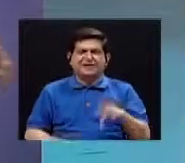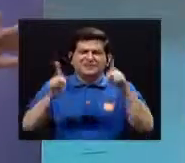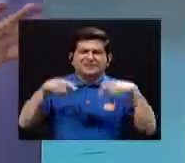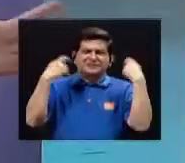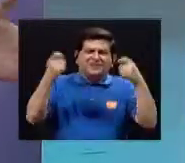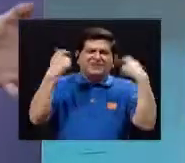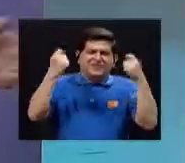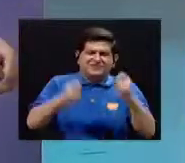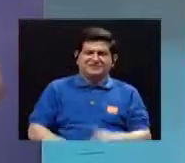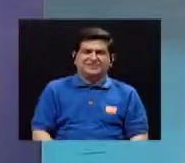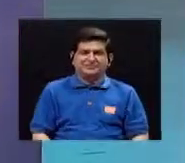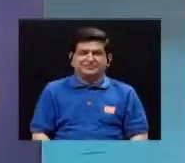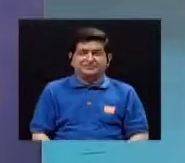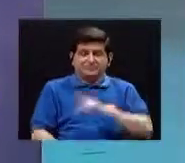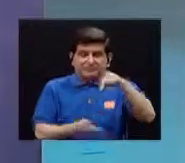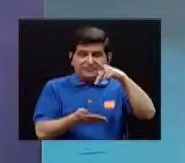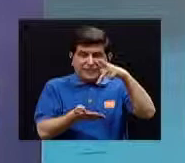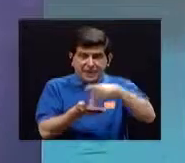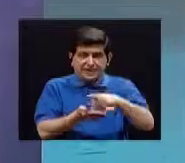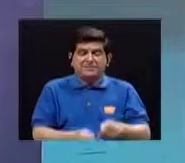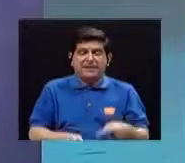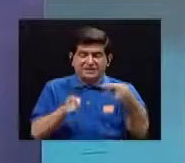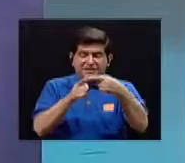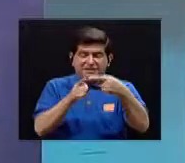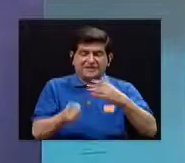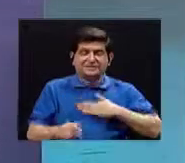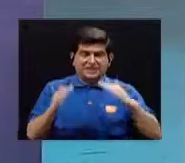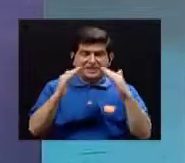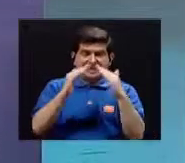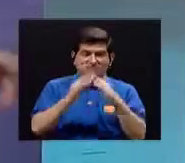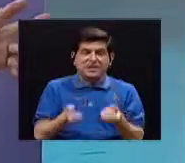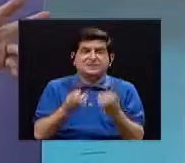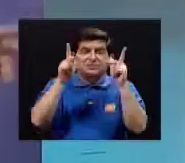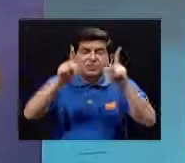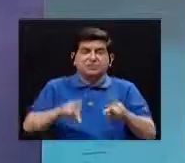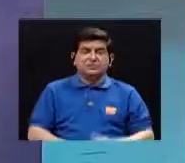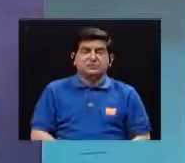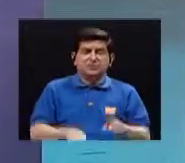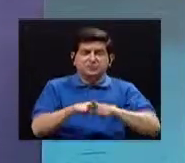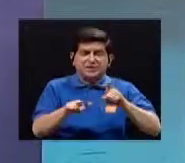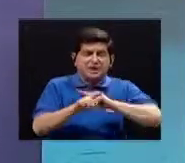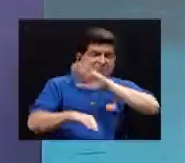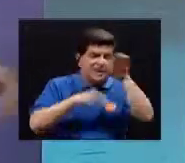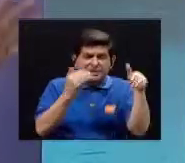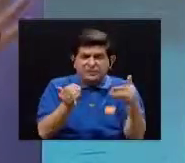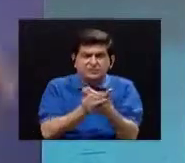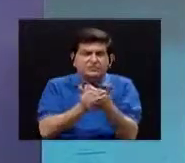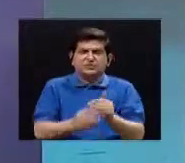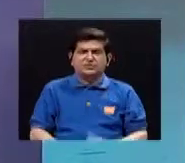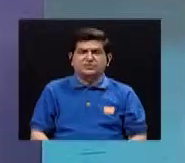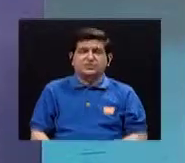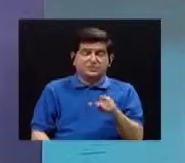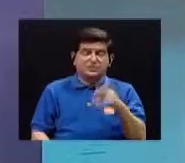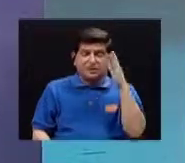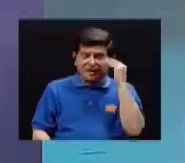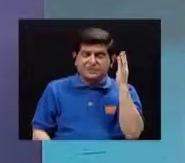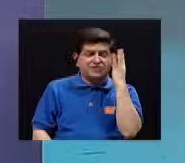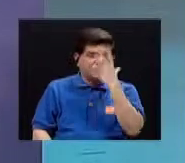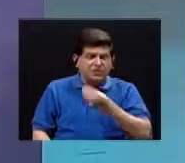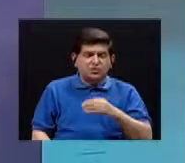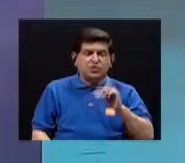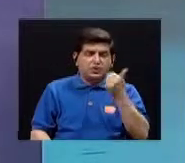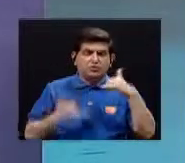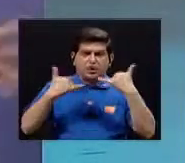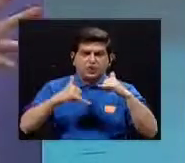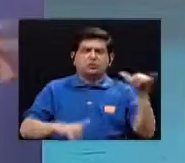se saliendo y celebrando el parque de la esquina de mi casa el parque ya está lleno de gente y mis hermanitos y yo todos mis deseos son una